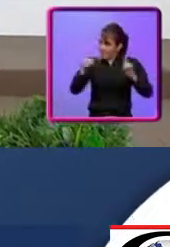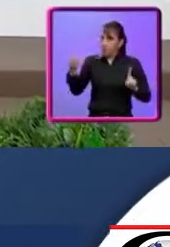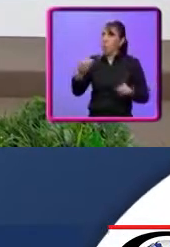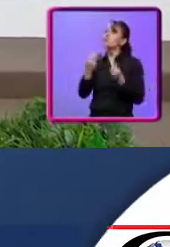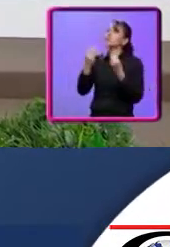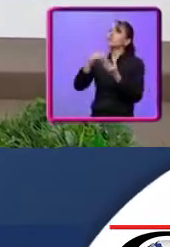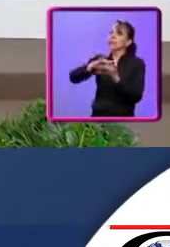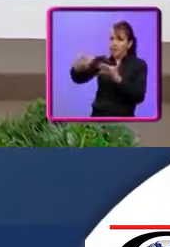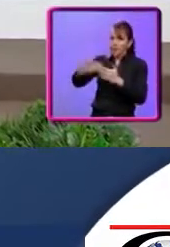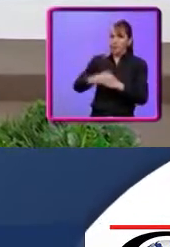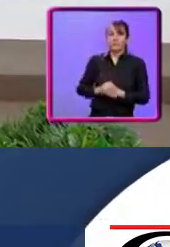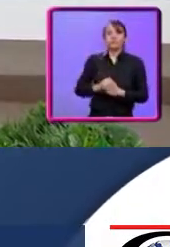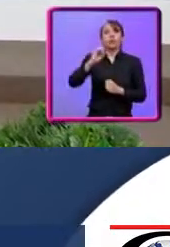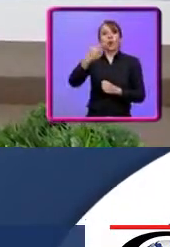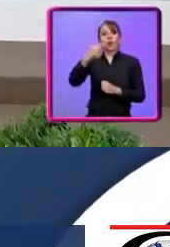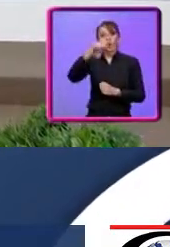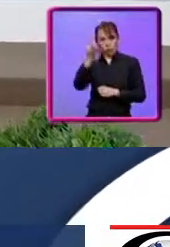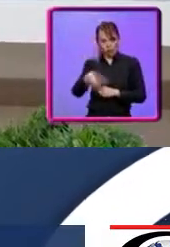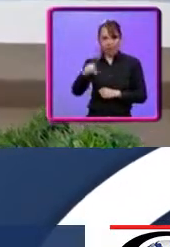que es movilidad.